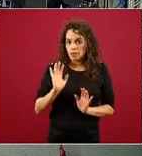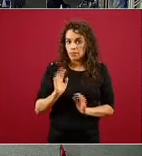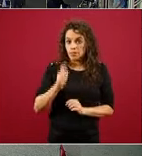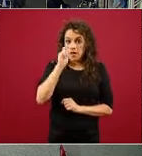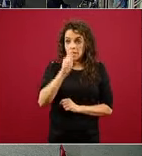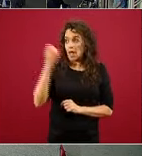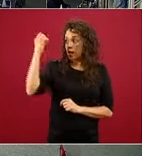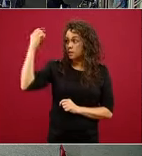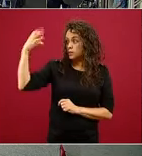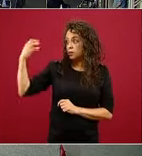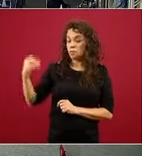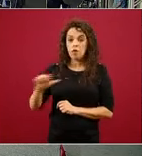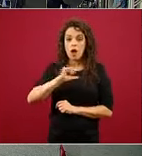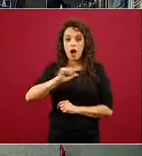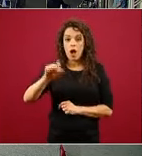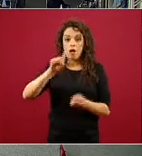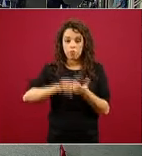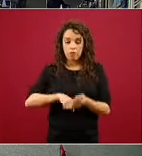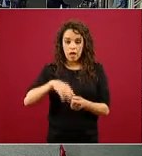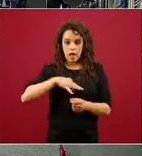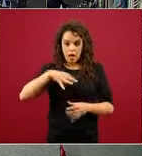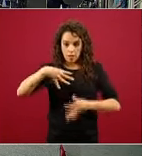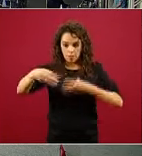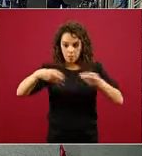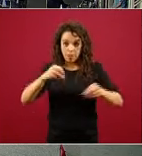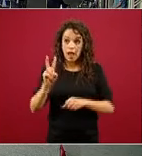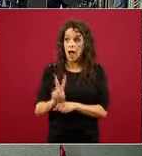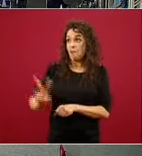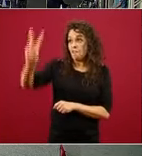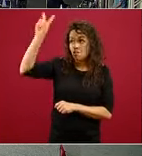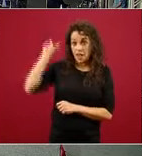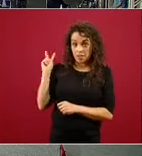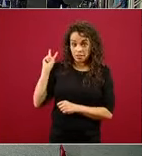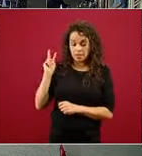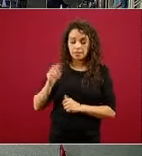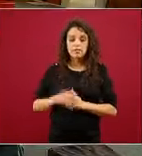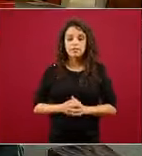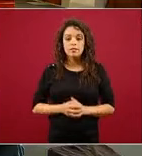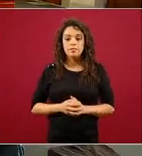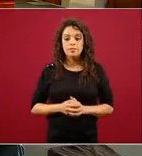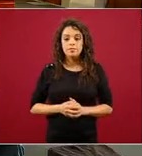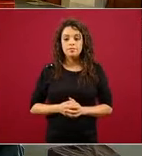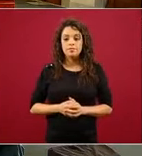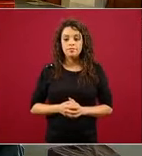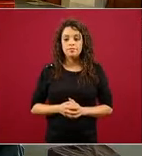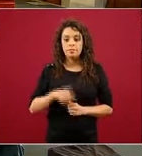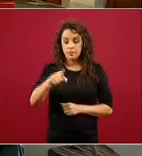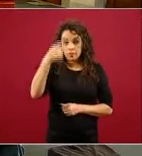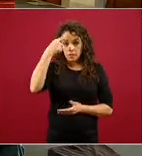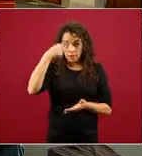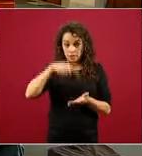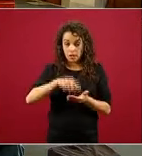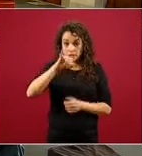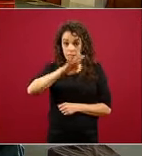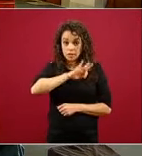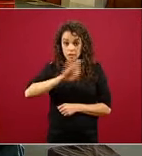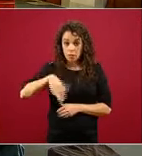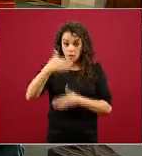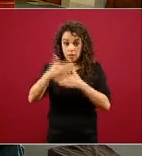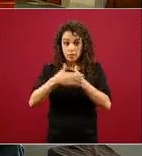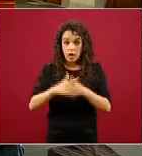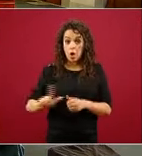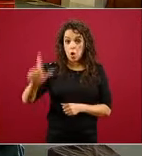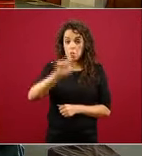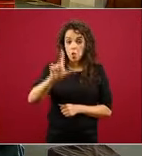semáforos epidemiológicos ya publicado el viernes pasado, ¿hay condiciones para que las guarderías se abran este lunes